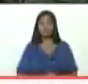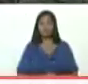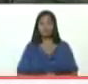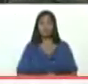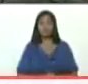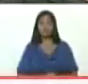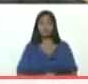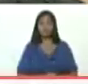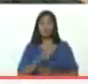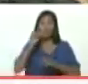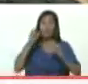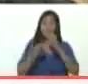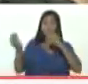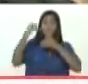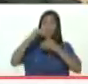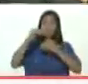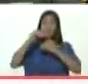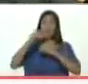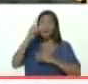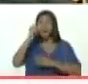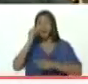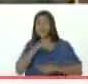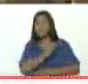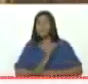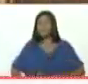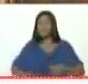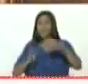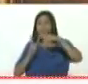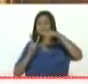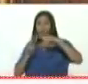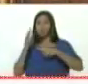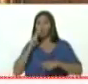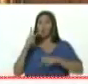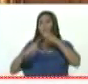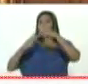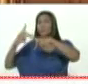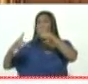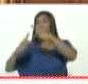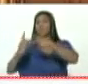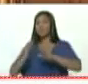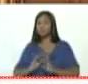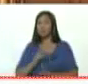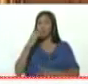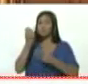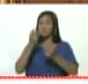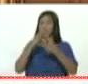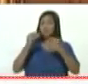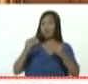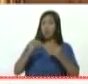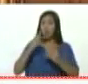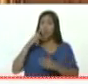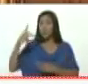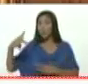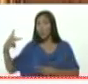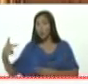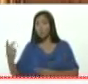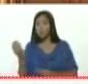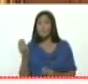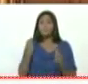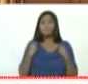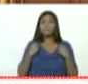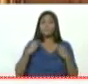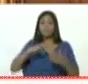Y de la mayor, Freddy Freddy, Freddy es poeta. Él entiende todo esto. Los poetas viven en un mundo espiritual